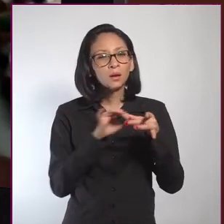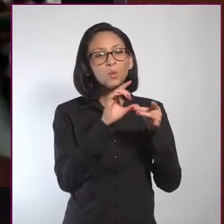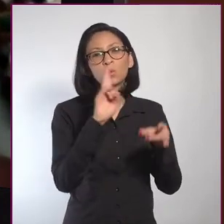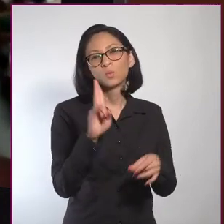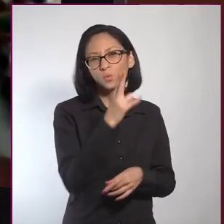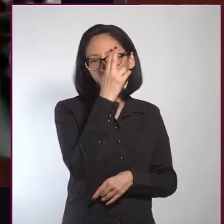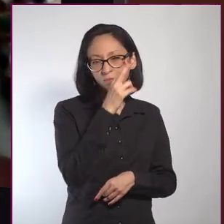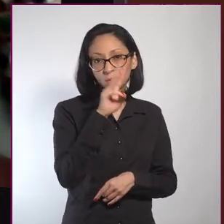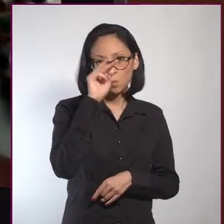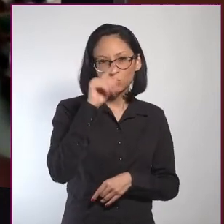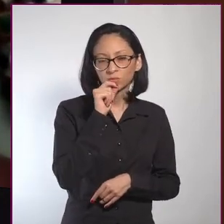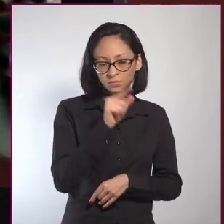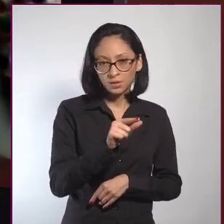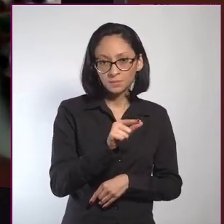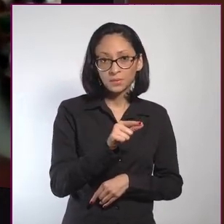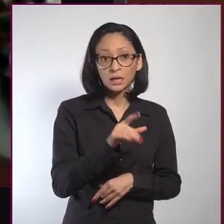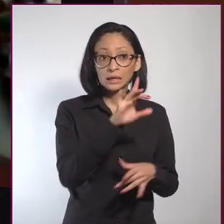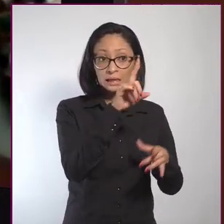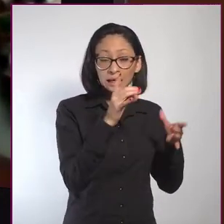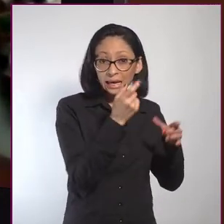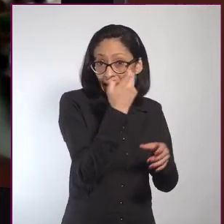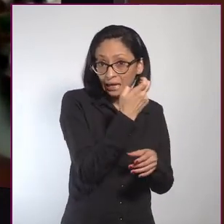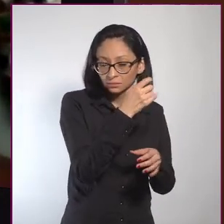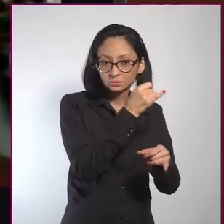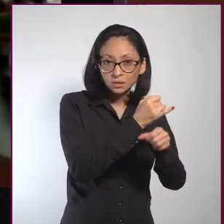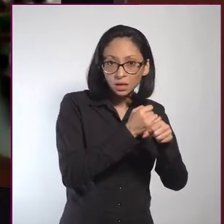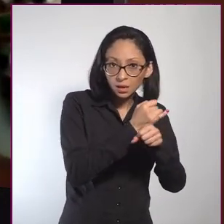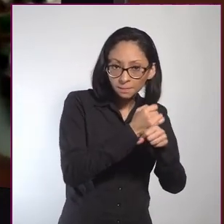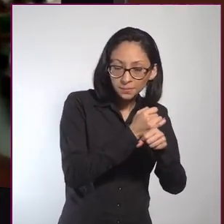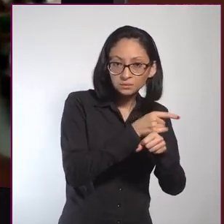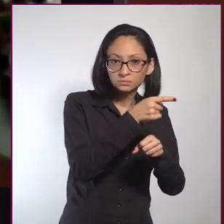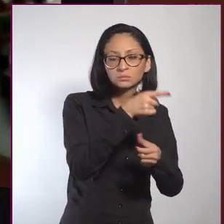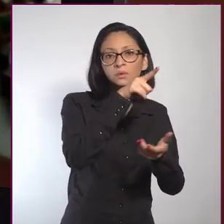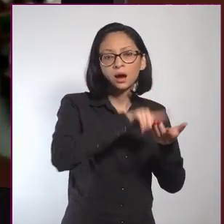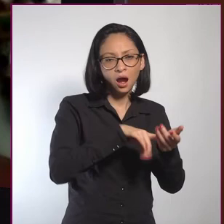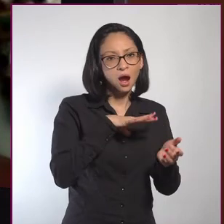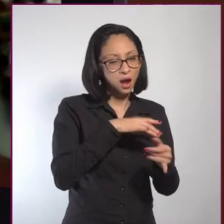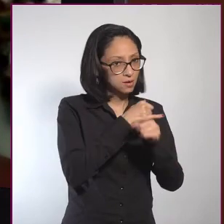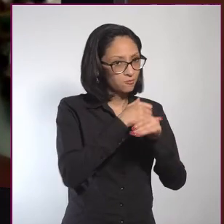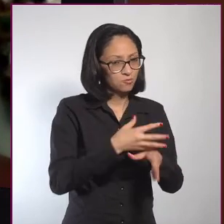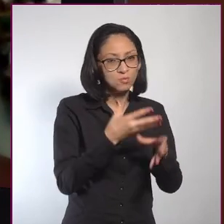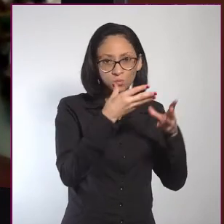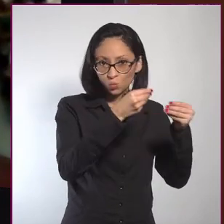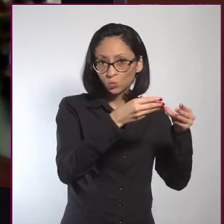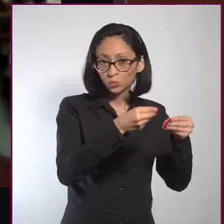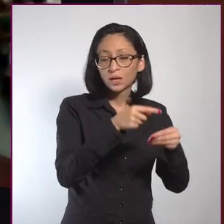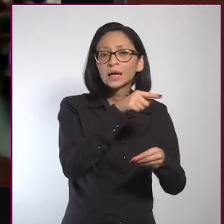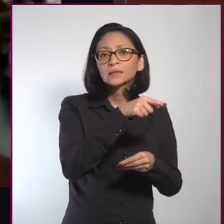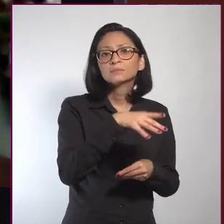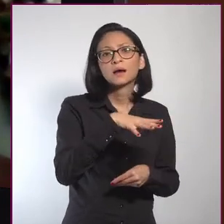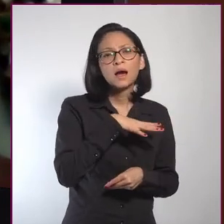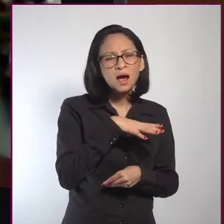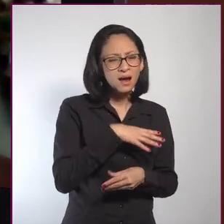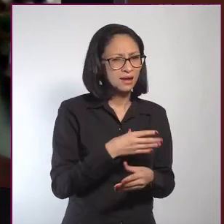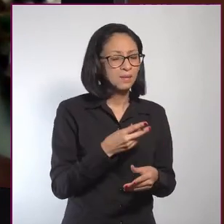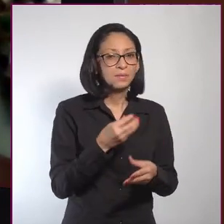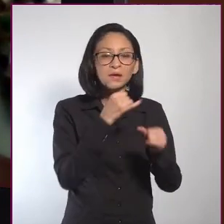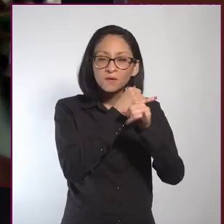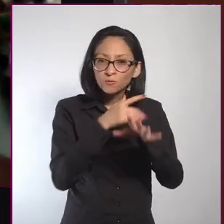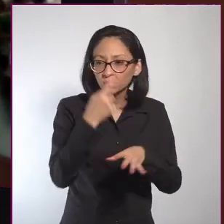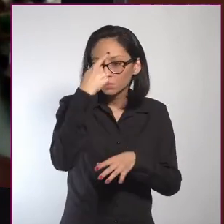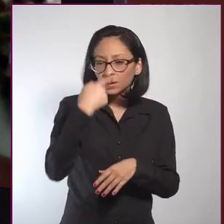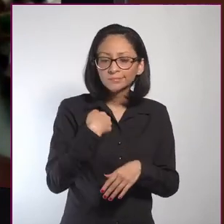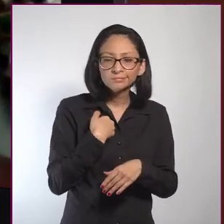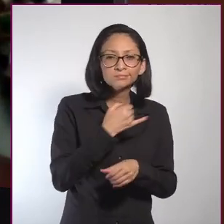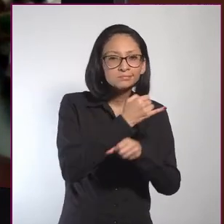TEC de Monterrey. El portal mismo del Instituto Nacional de Ciencias Médicas y Nutrición cuenta con toda la información para que